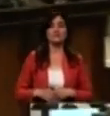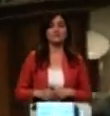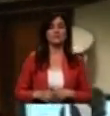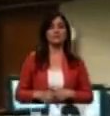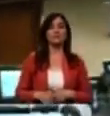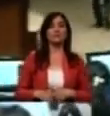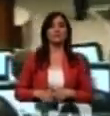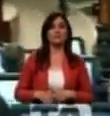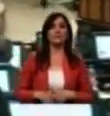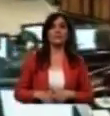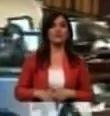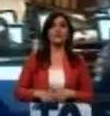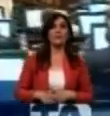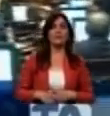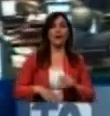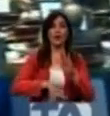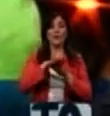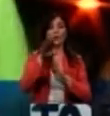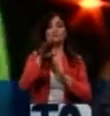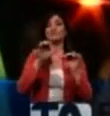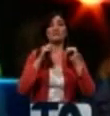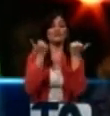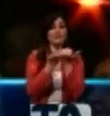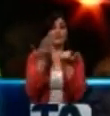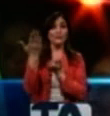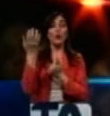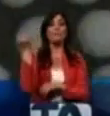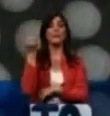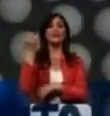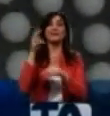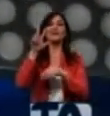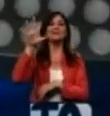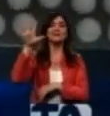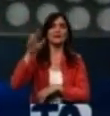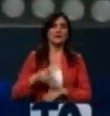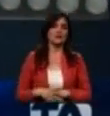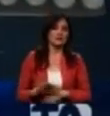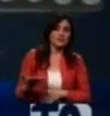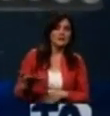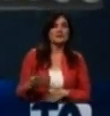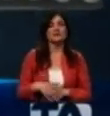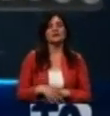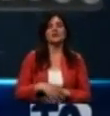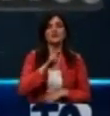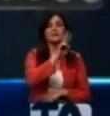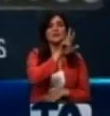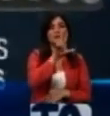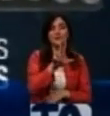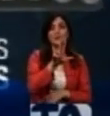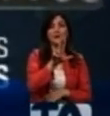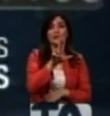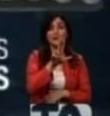Una mayoría en la asamblea que sigue siendo verde, pero que ya no le pertenece. Así quedaron las cosas. 23